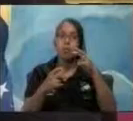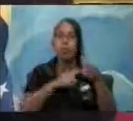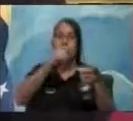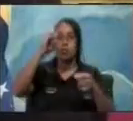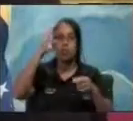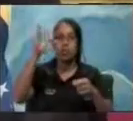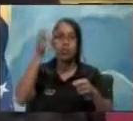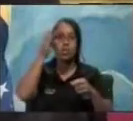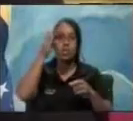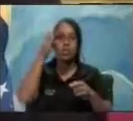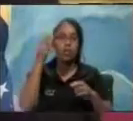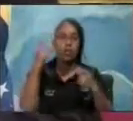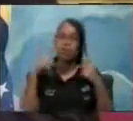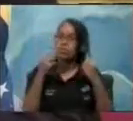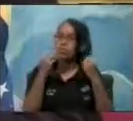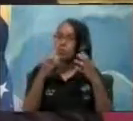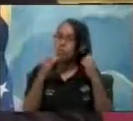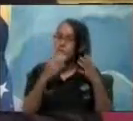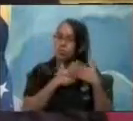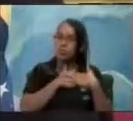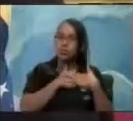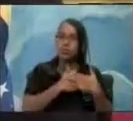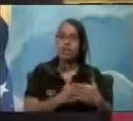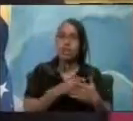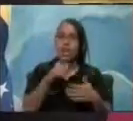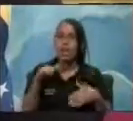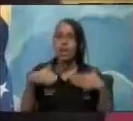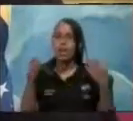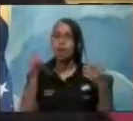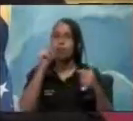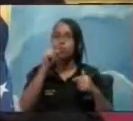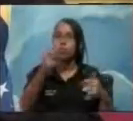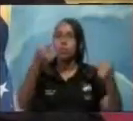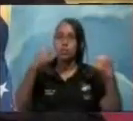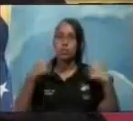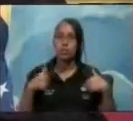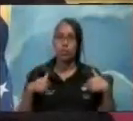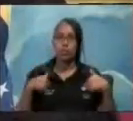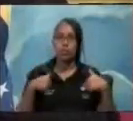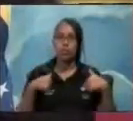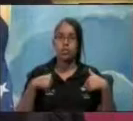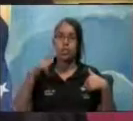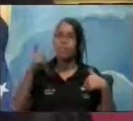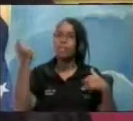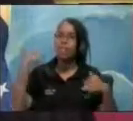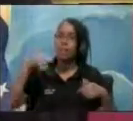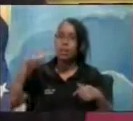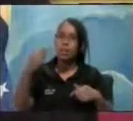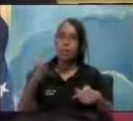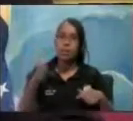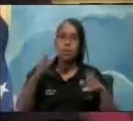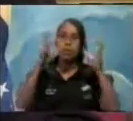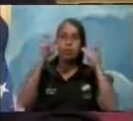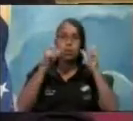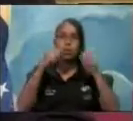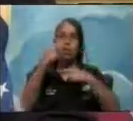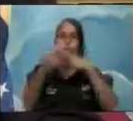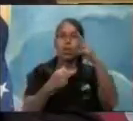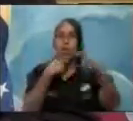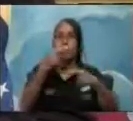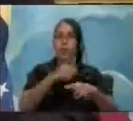Hay muchos beneficios en la cual usted y yo tenemos si oímos la voz de